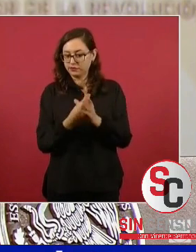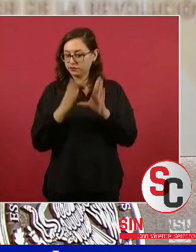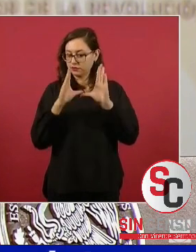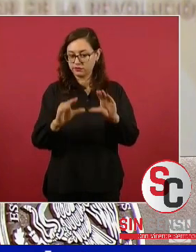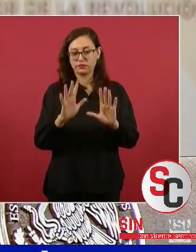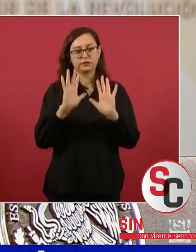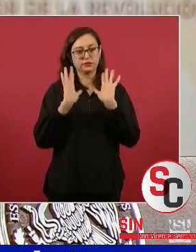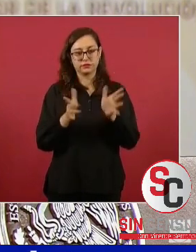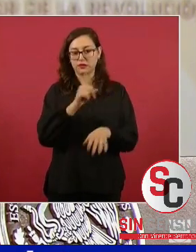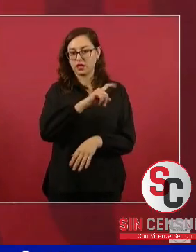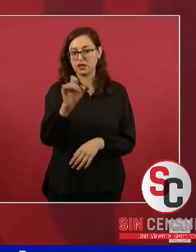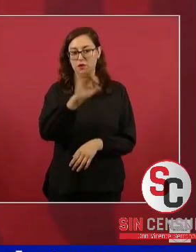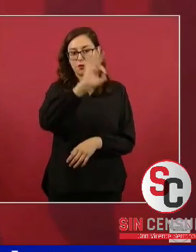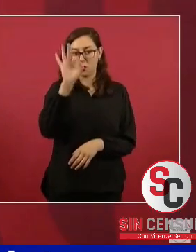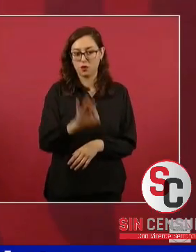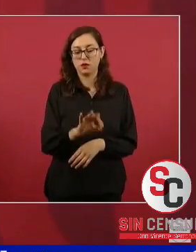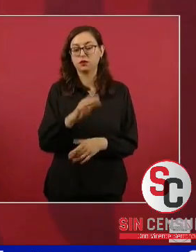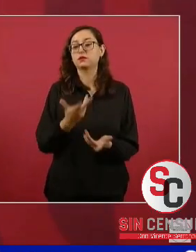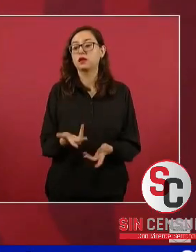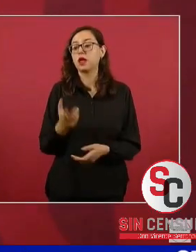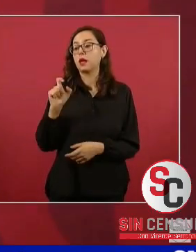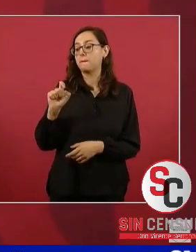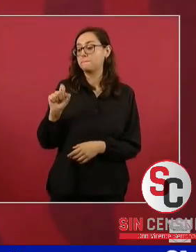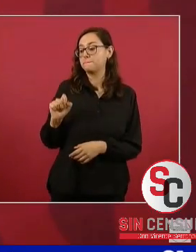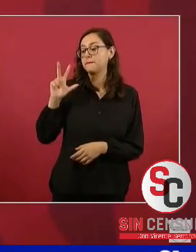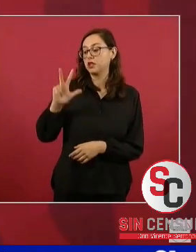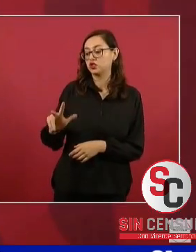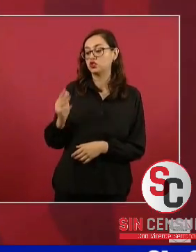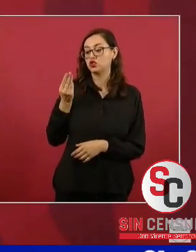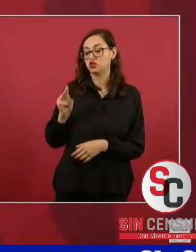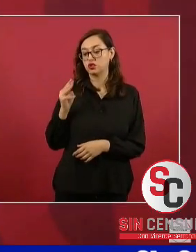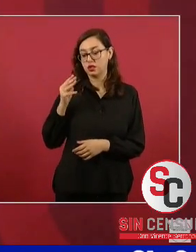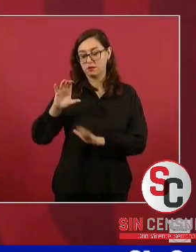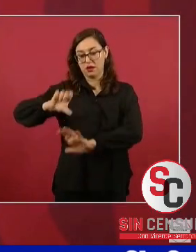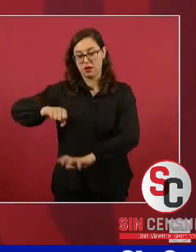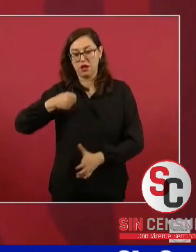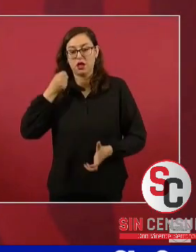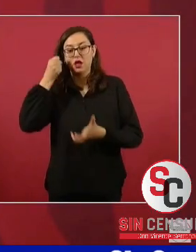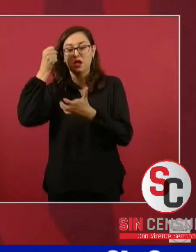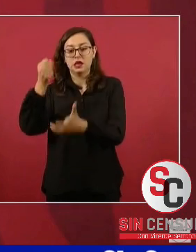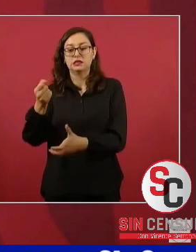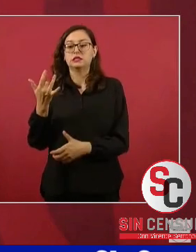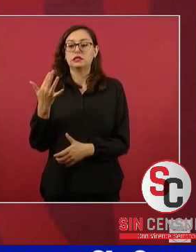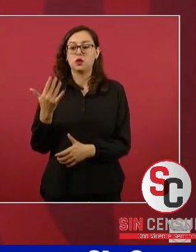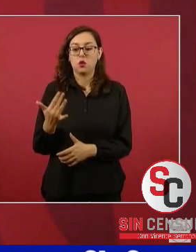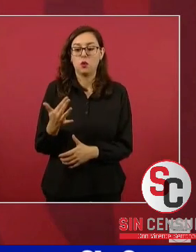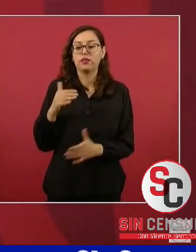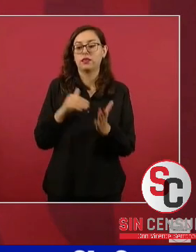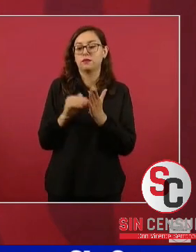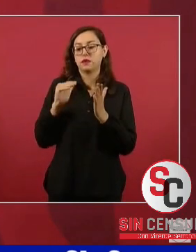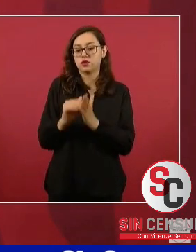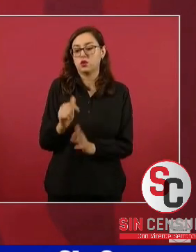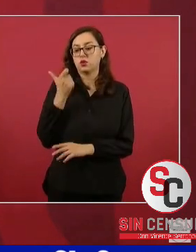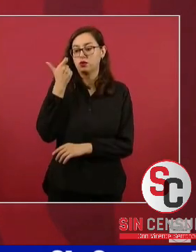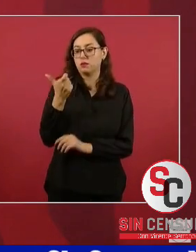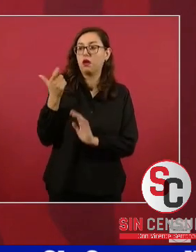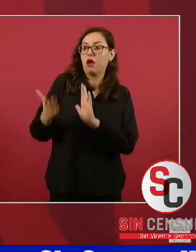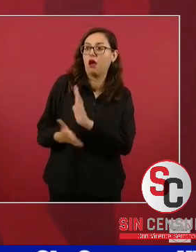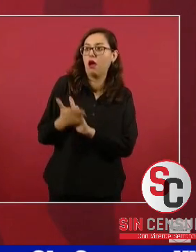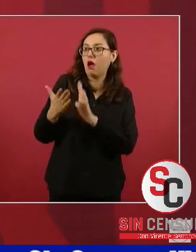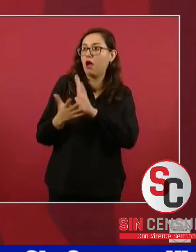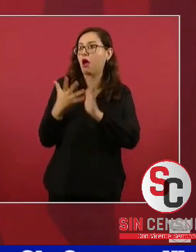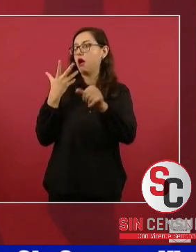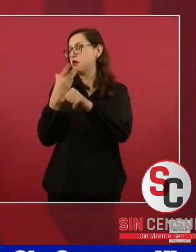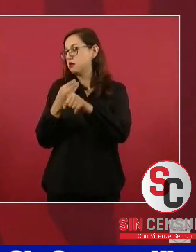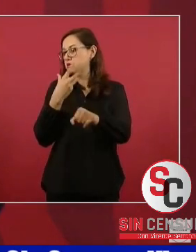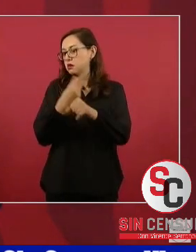en cuanto a infraestructura, desde el 28 de mayo hay una inversión de 50.4 millones de pesos, un avance del 90% en este tipo